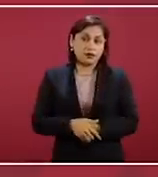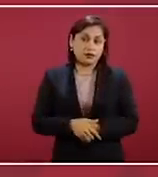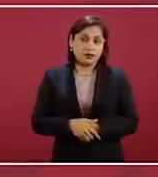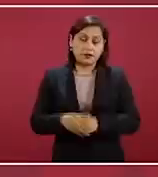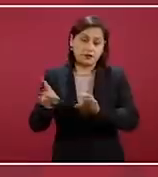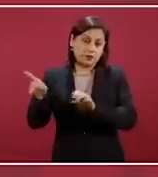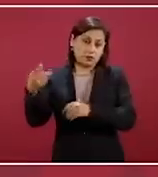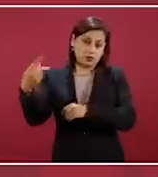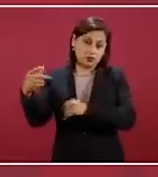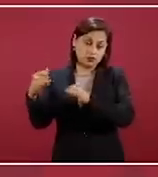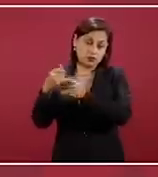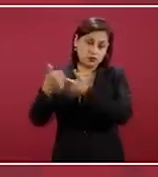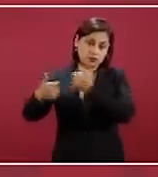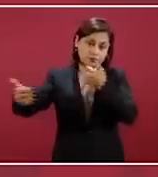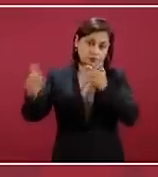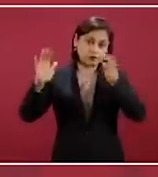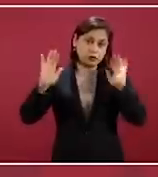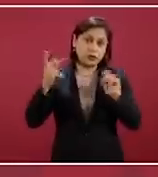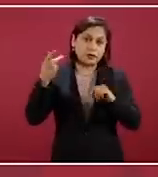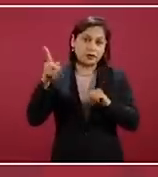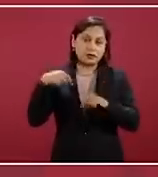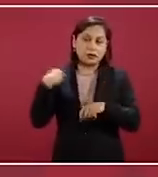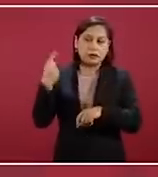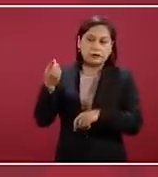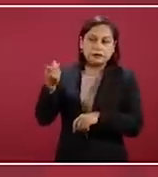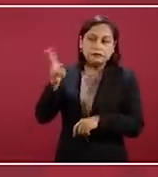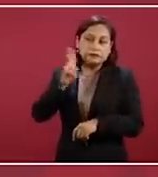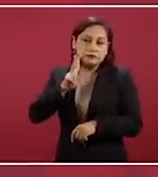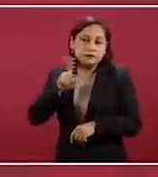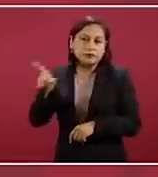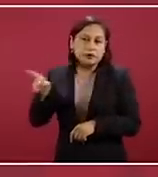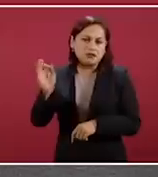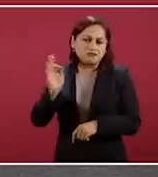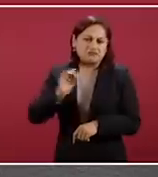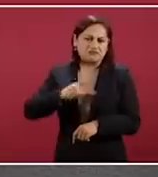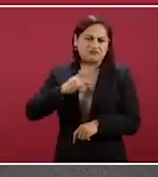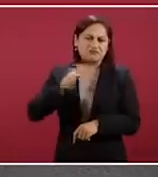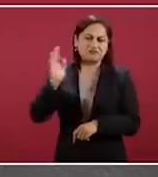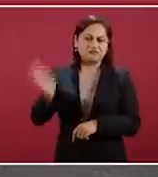pero yo creo que sí van a aceptar venir.